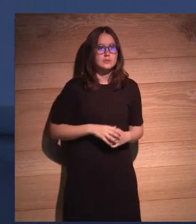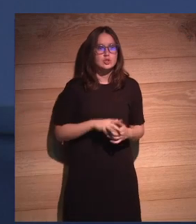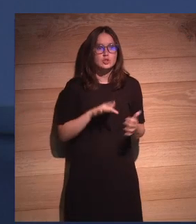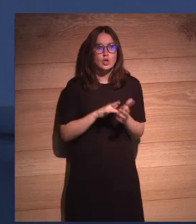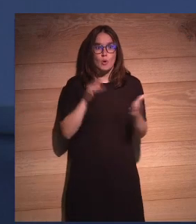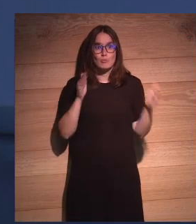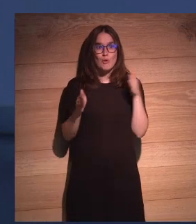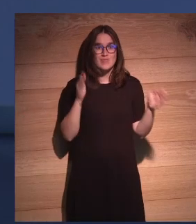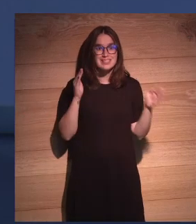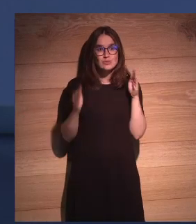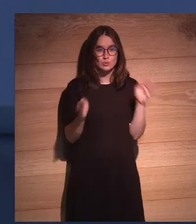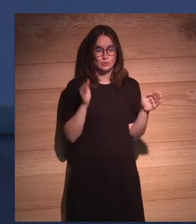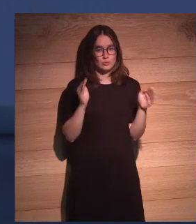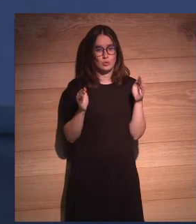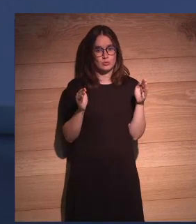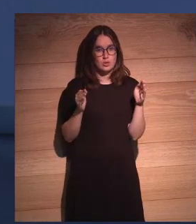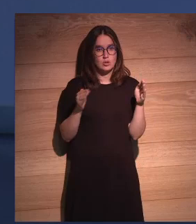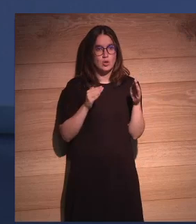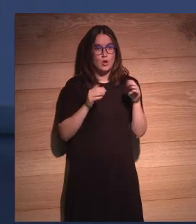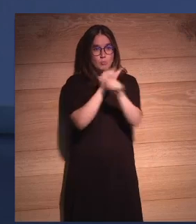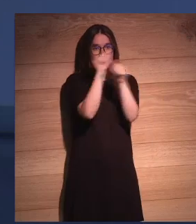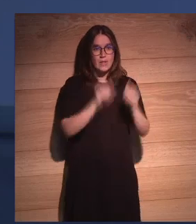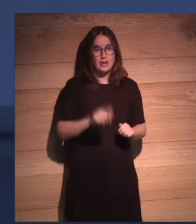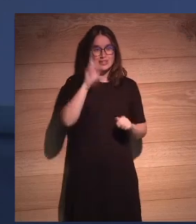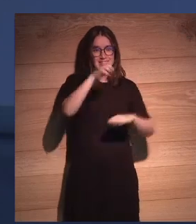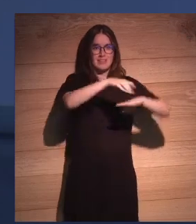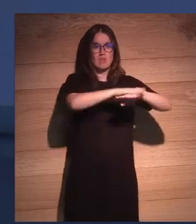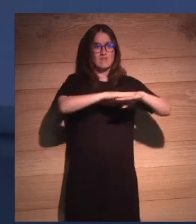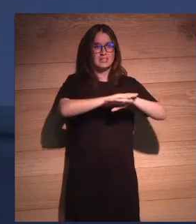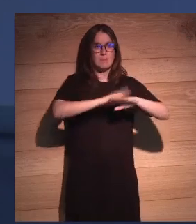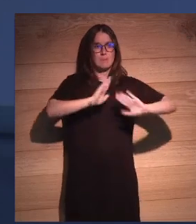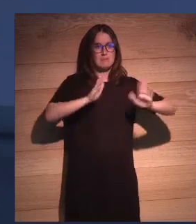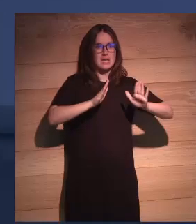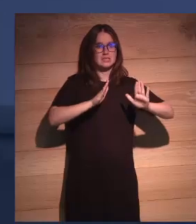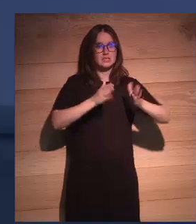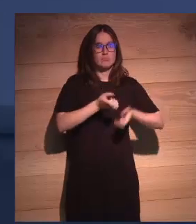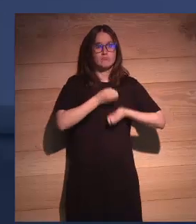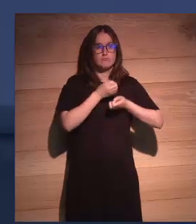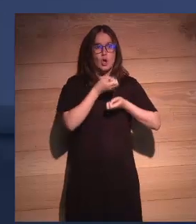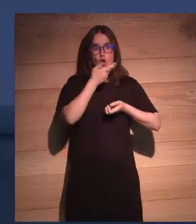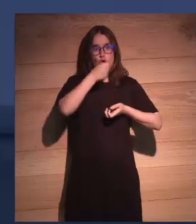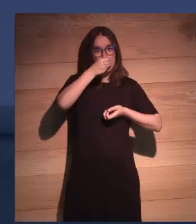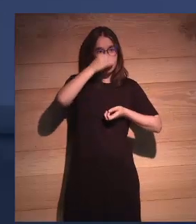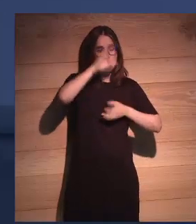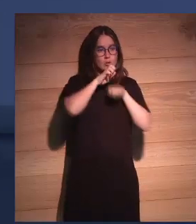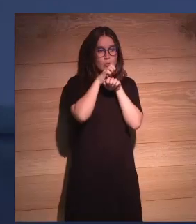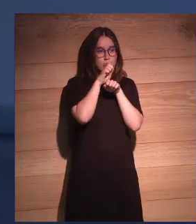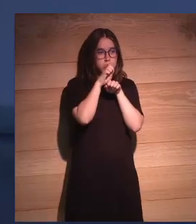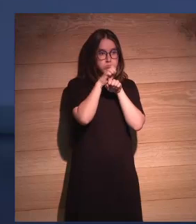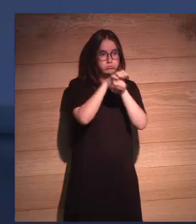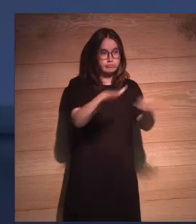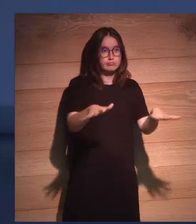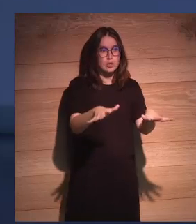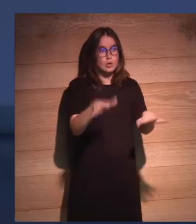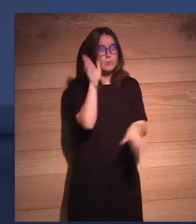Estamos en un momento en el que están superándose esos modelos de enseñanza basados puramente en la transmisión de conocimientos